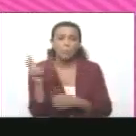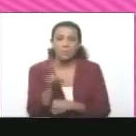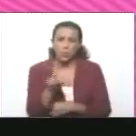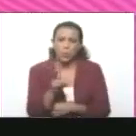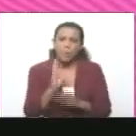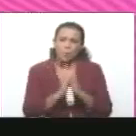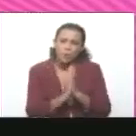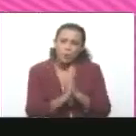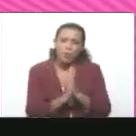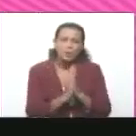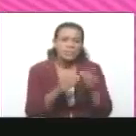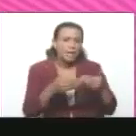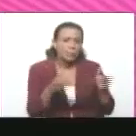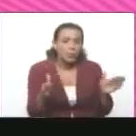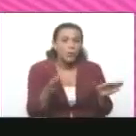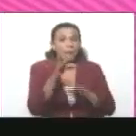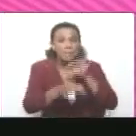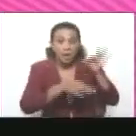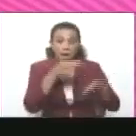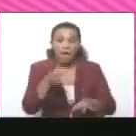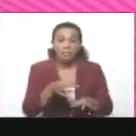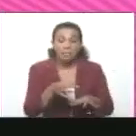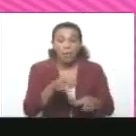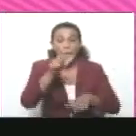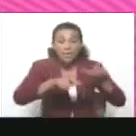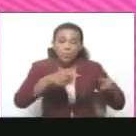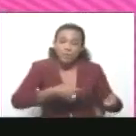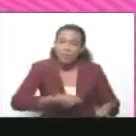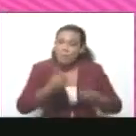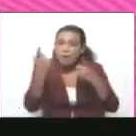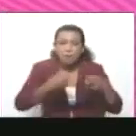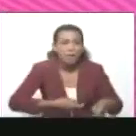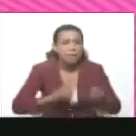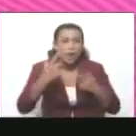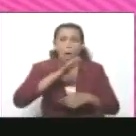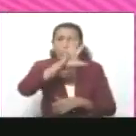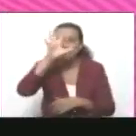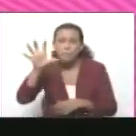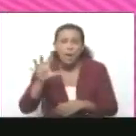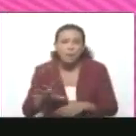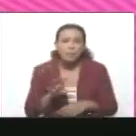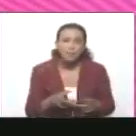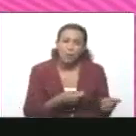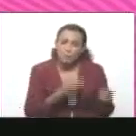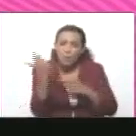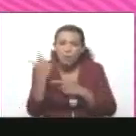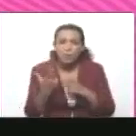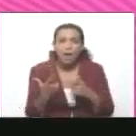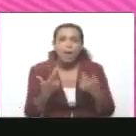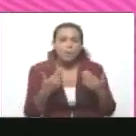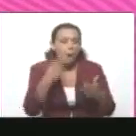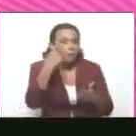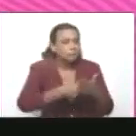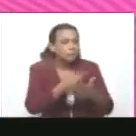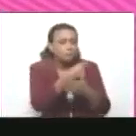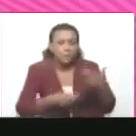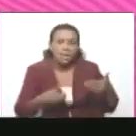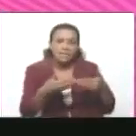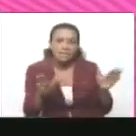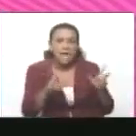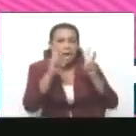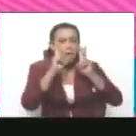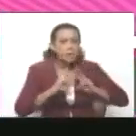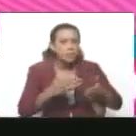explicando el tema migratorio y la necesidad de levantar las sanciones que